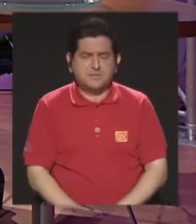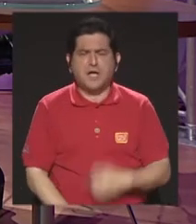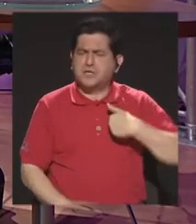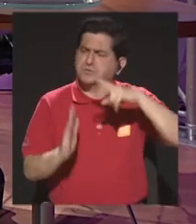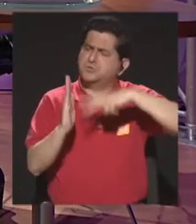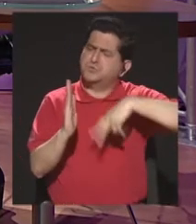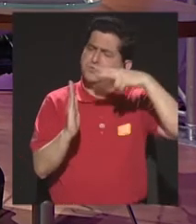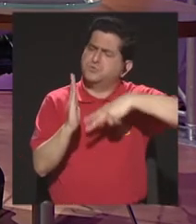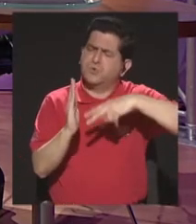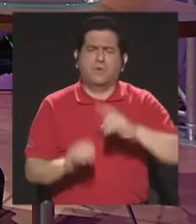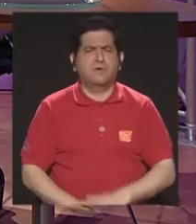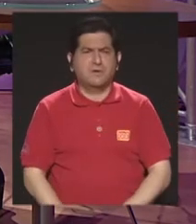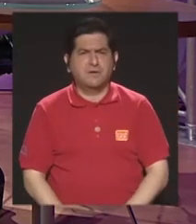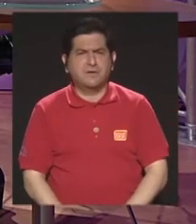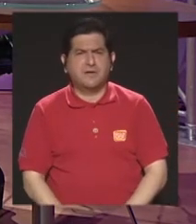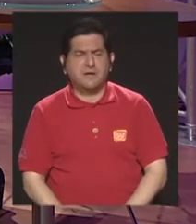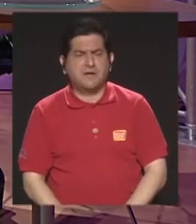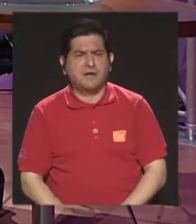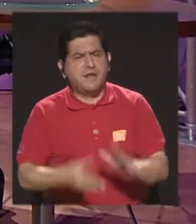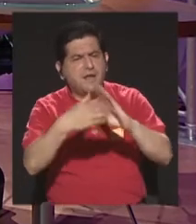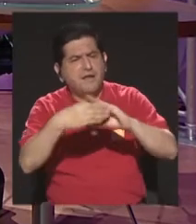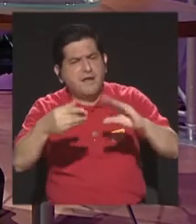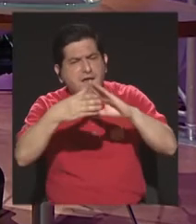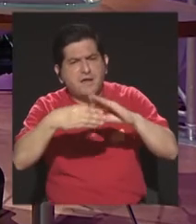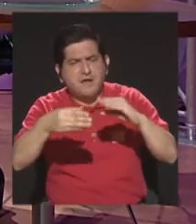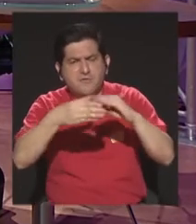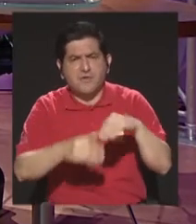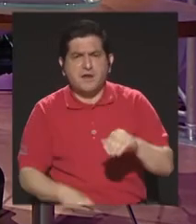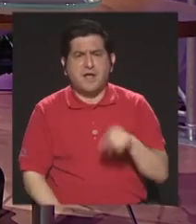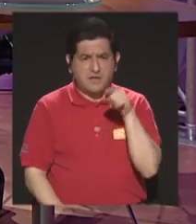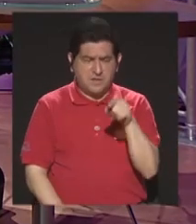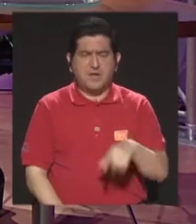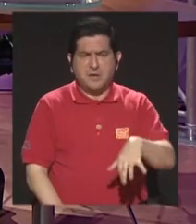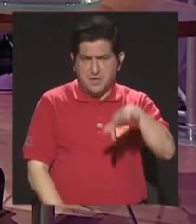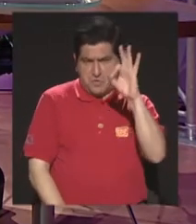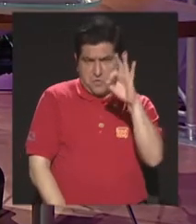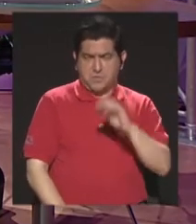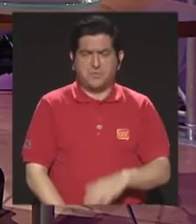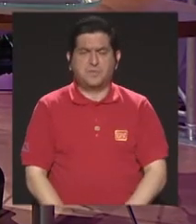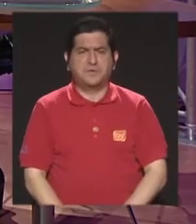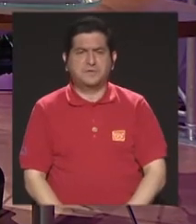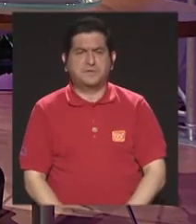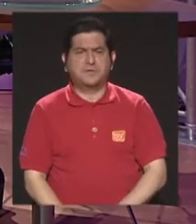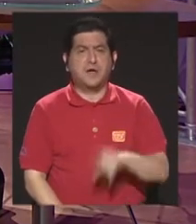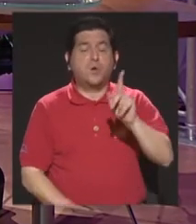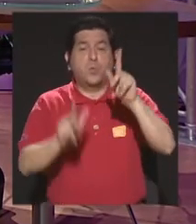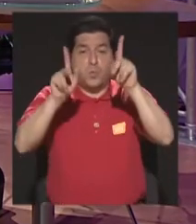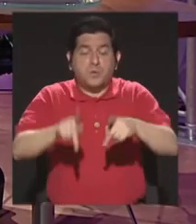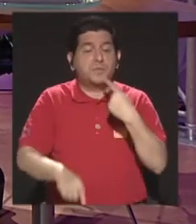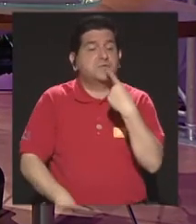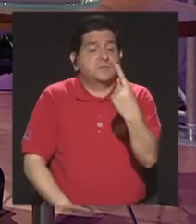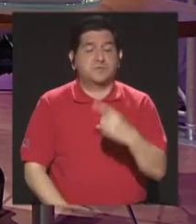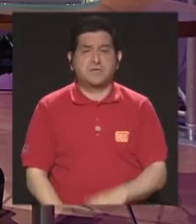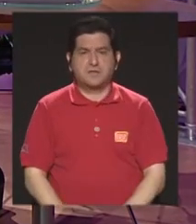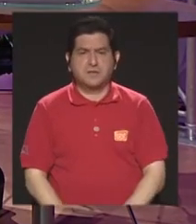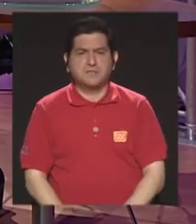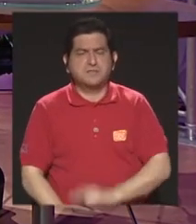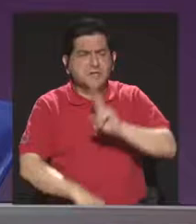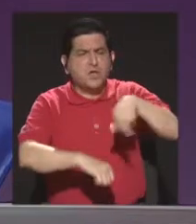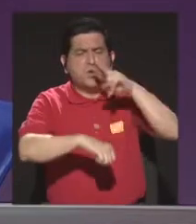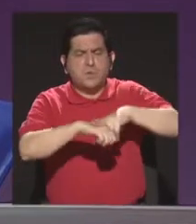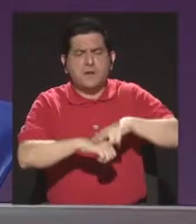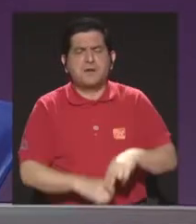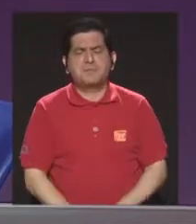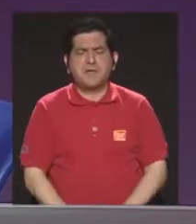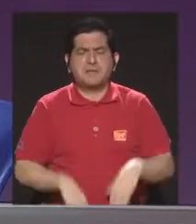en algunas de las relatos que hay en Hey Hollaback de una persona que dice que pasa con frecuencia